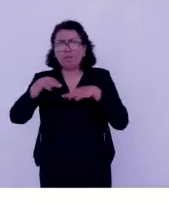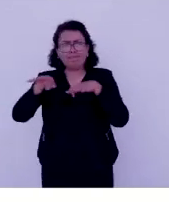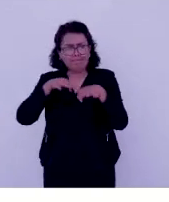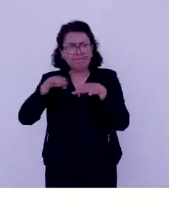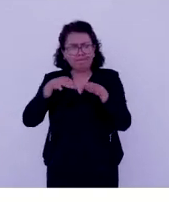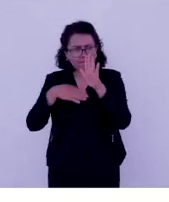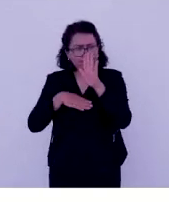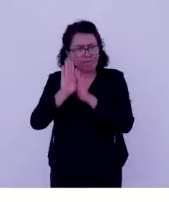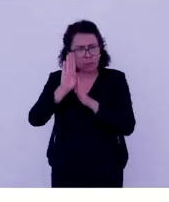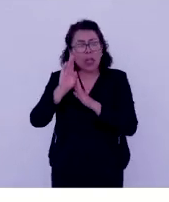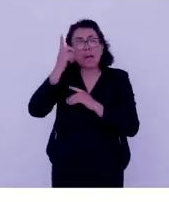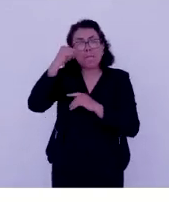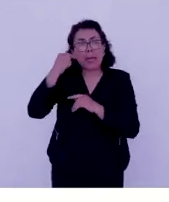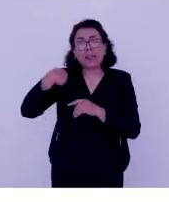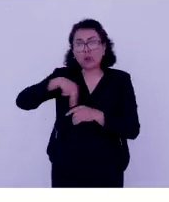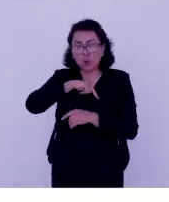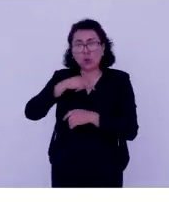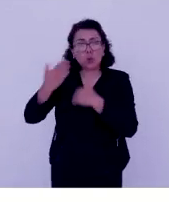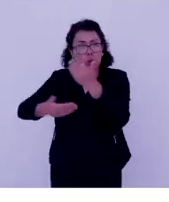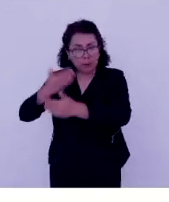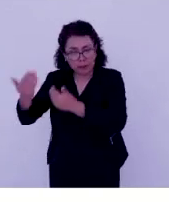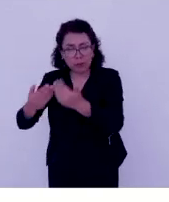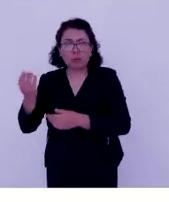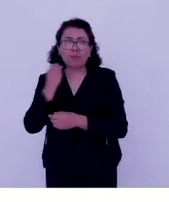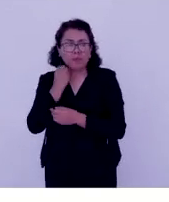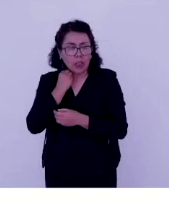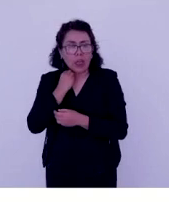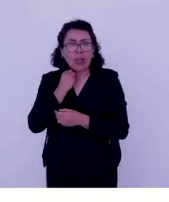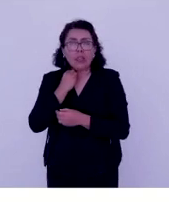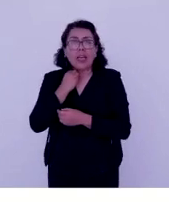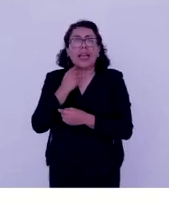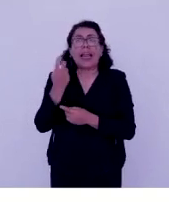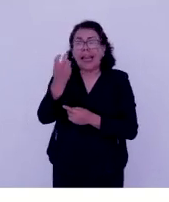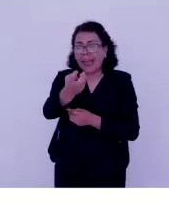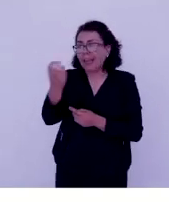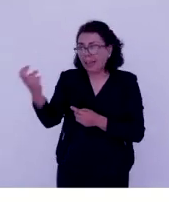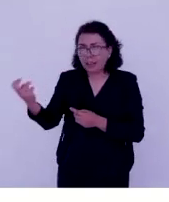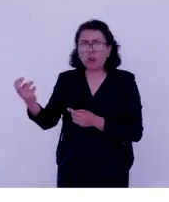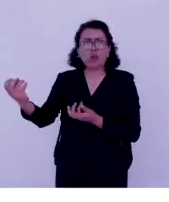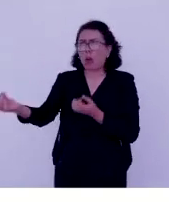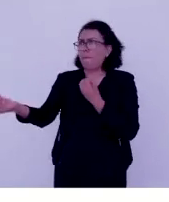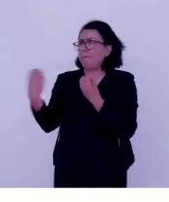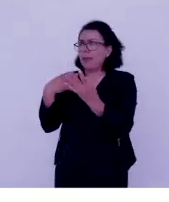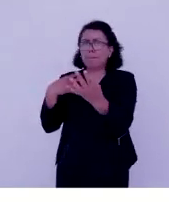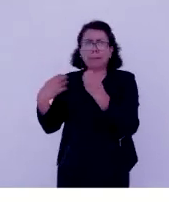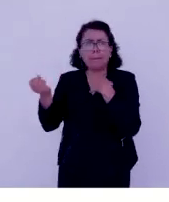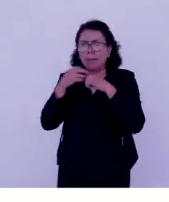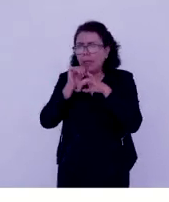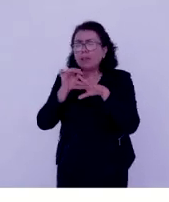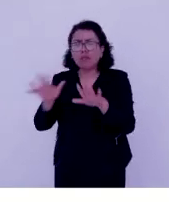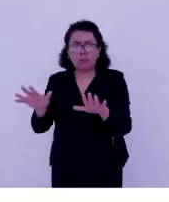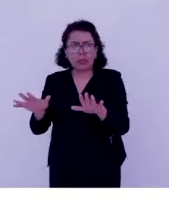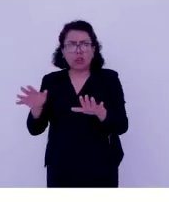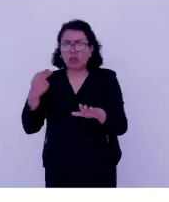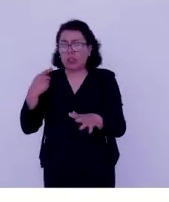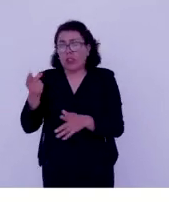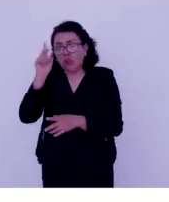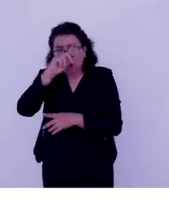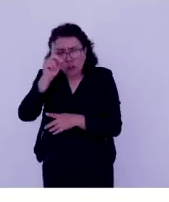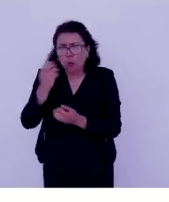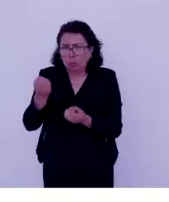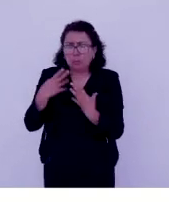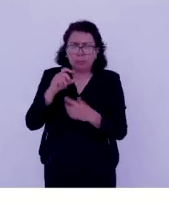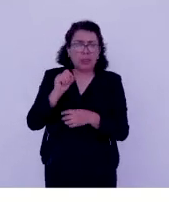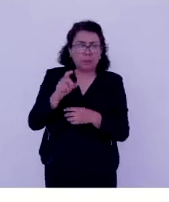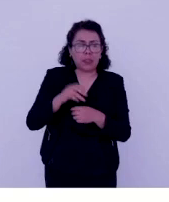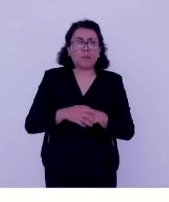servicio al Foro de abogados que directamente y sin intermediarios hacen llegar sus comentarios e inquietudes en